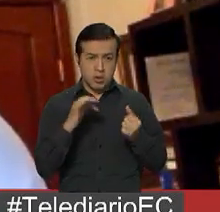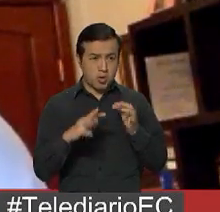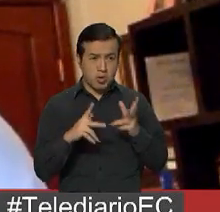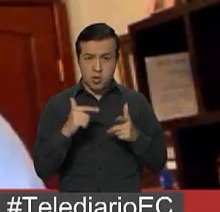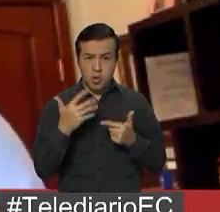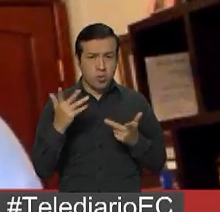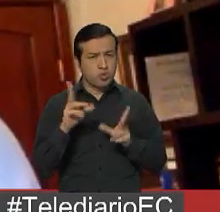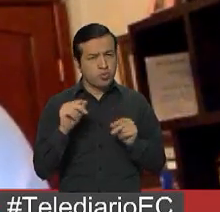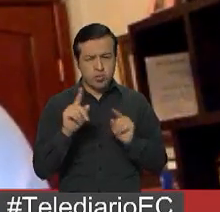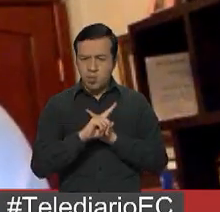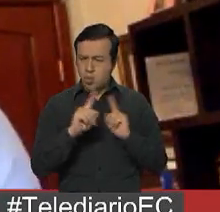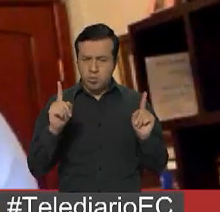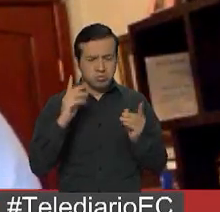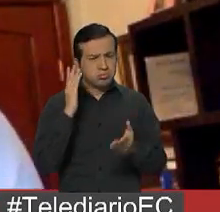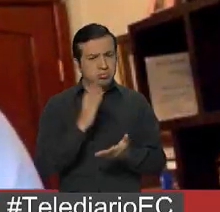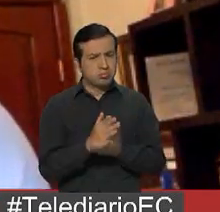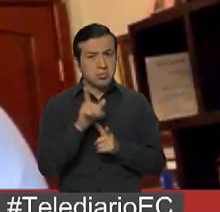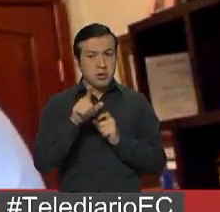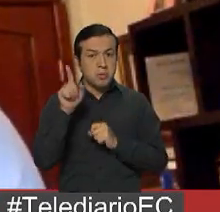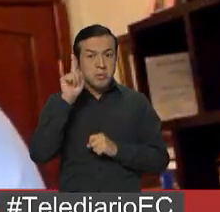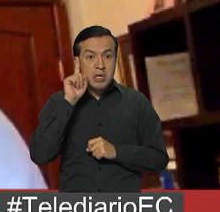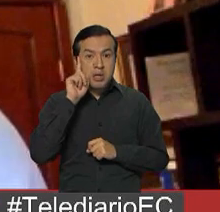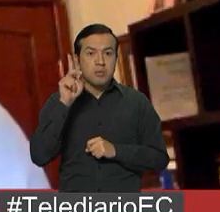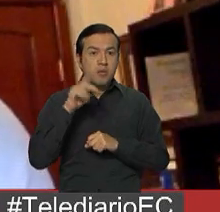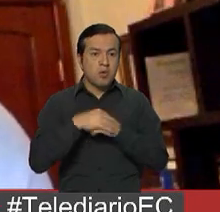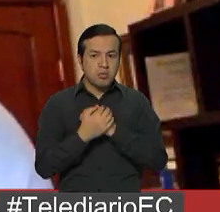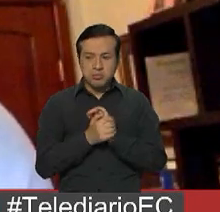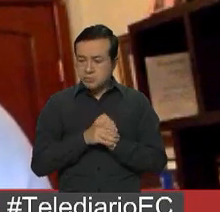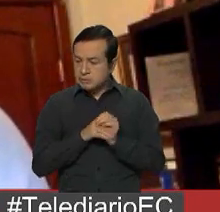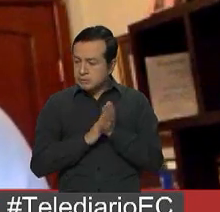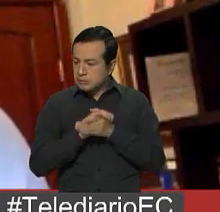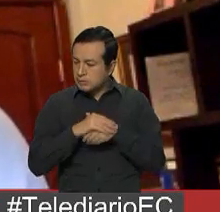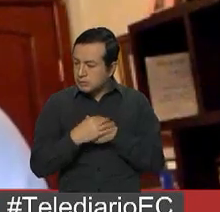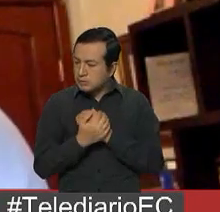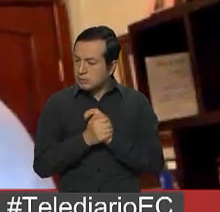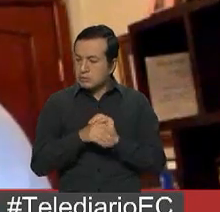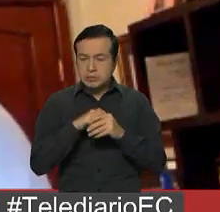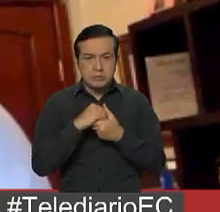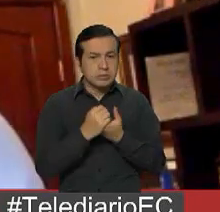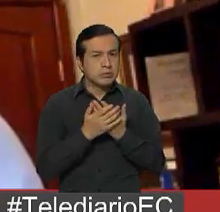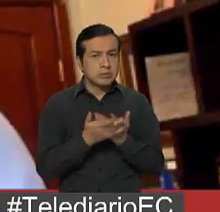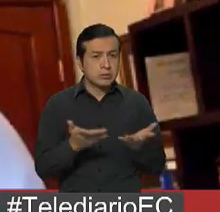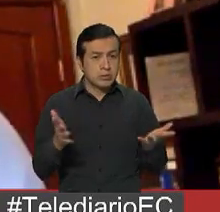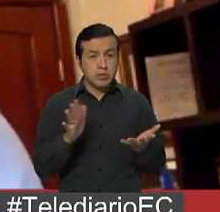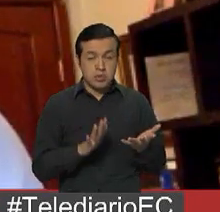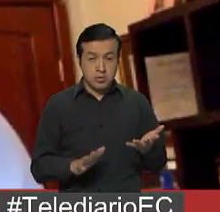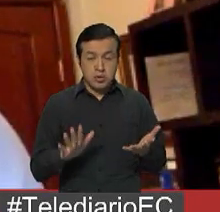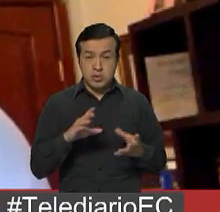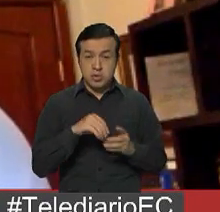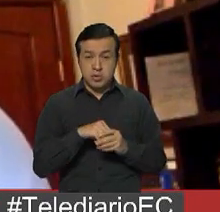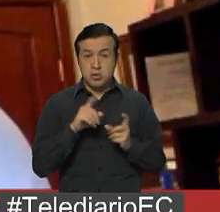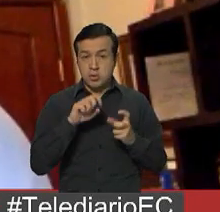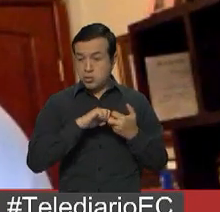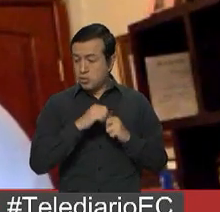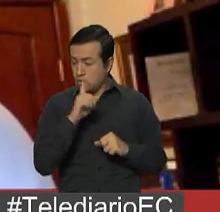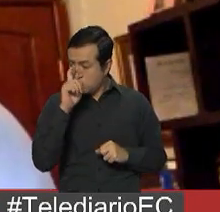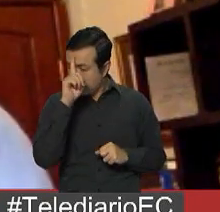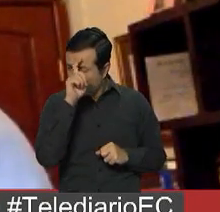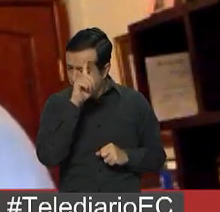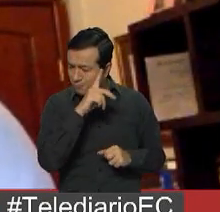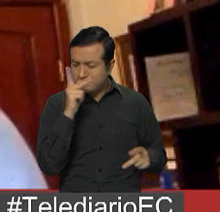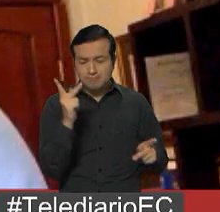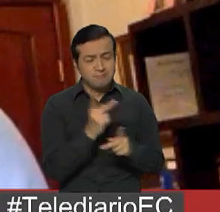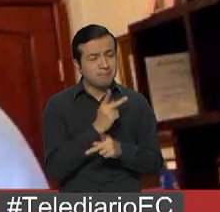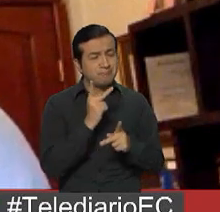salud destinado a salvar vidas mientras ellos se están llenando los bolsillos el pueblo está sufriendo las muertes está sufriendo un sistema que